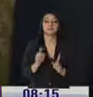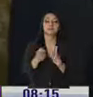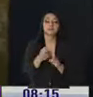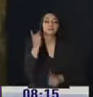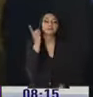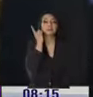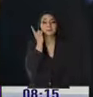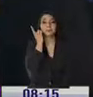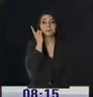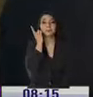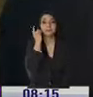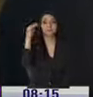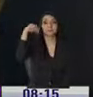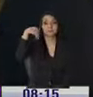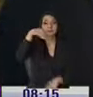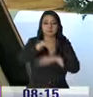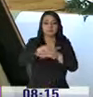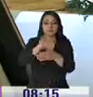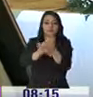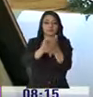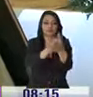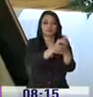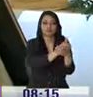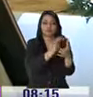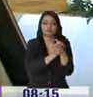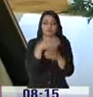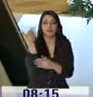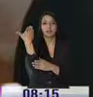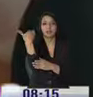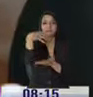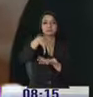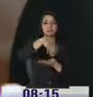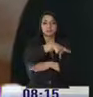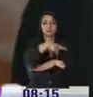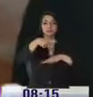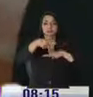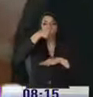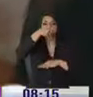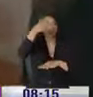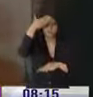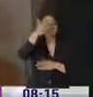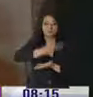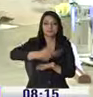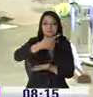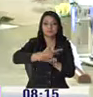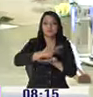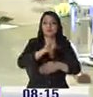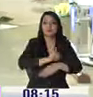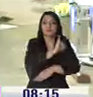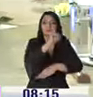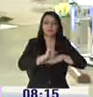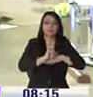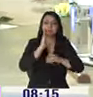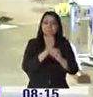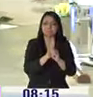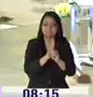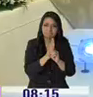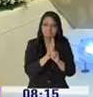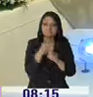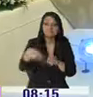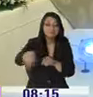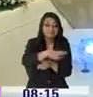tarde de este martes con las esposas de alcaldes y prefectos de las provincias de Pichincha, Santo Domingo, Carchi e Imbabura. ¿Cuál fue el objetivo? Que sean ellas